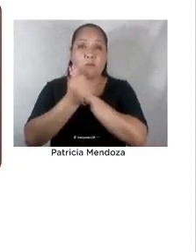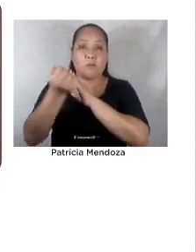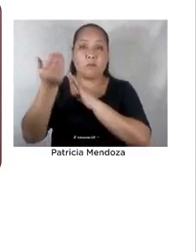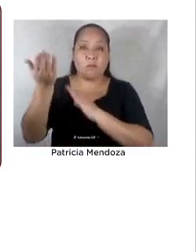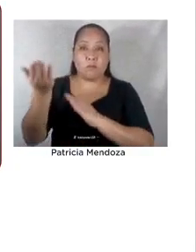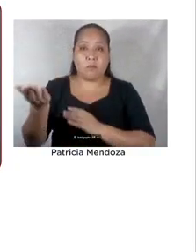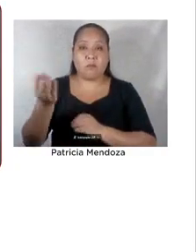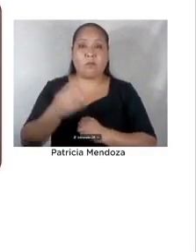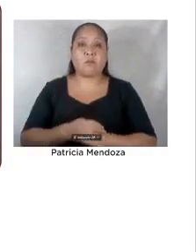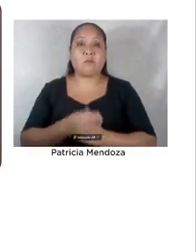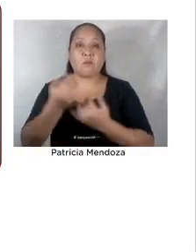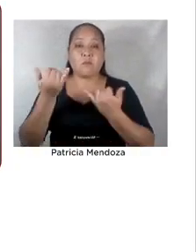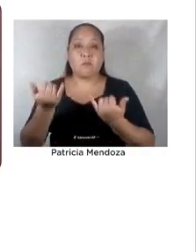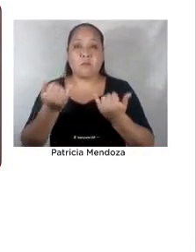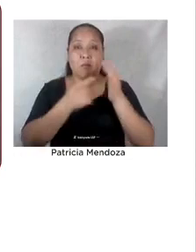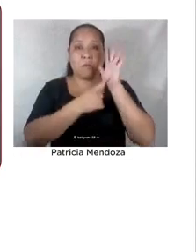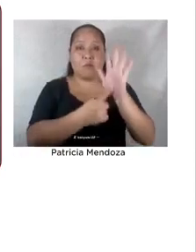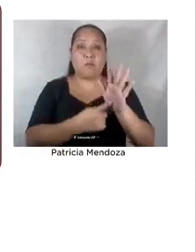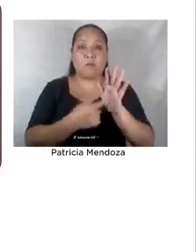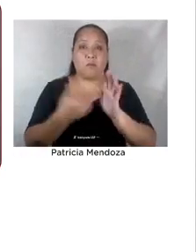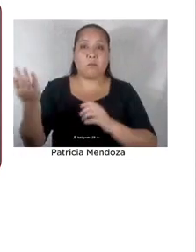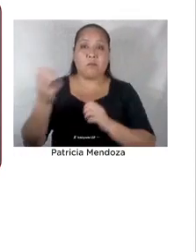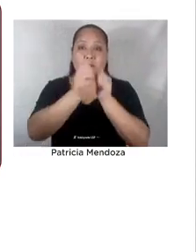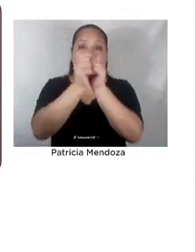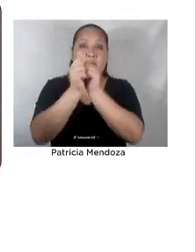presentado en esta noche, que nos han